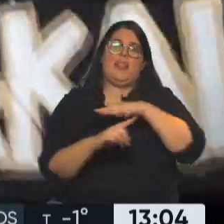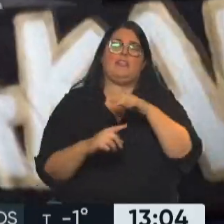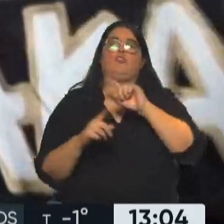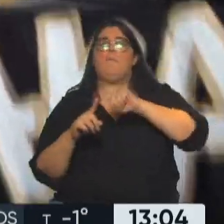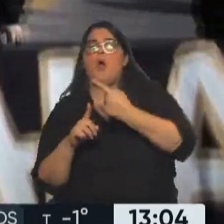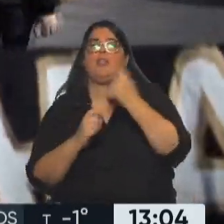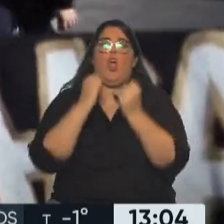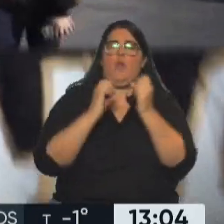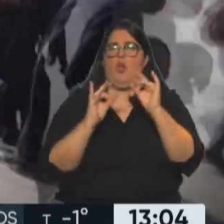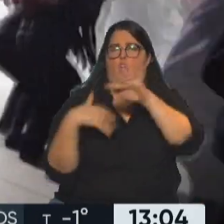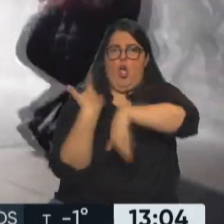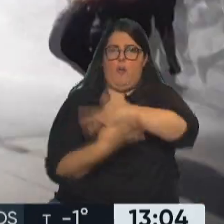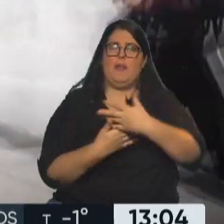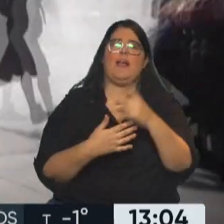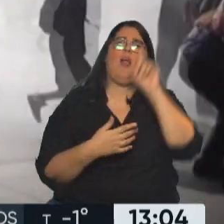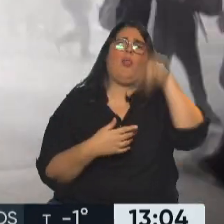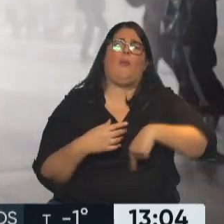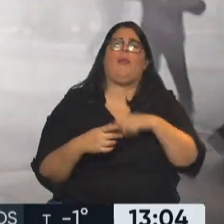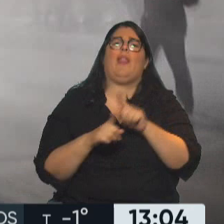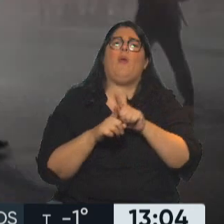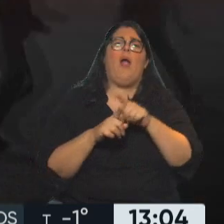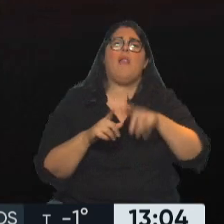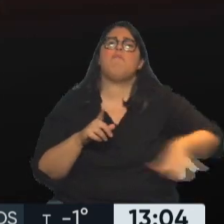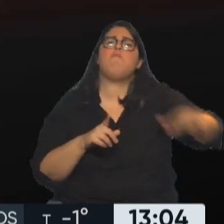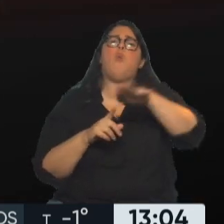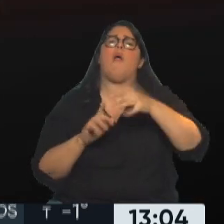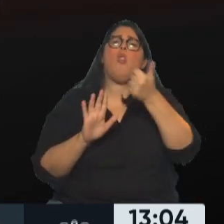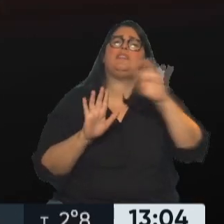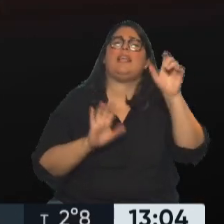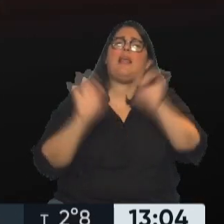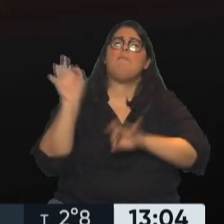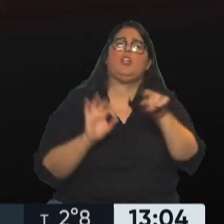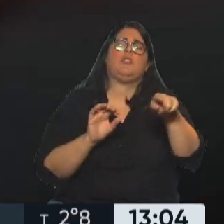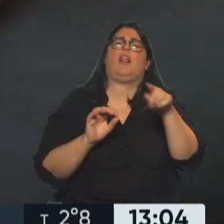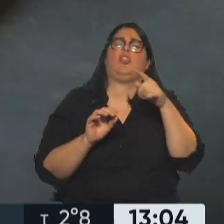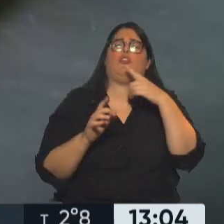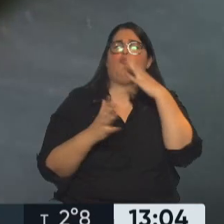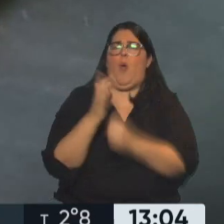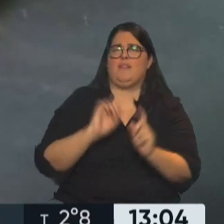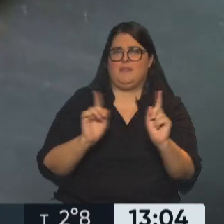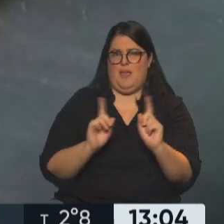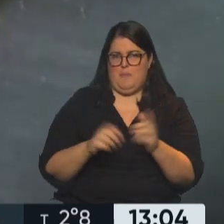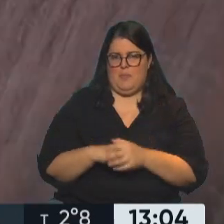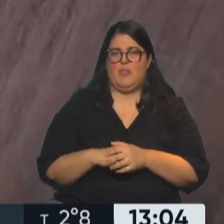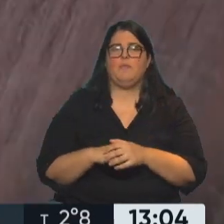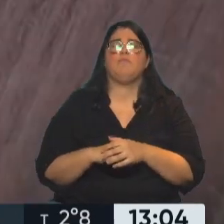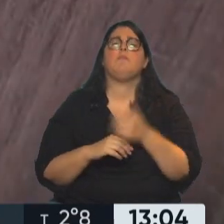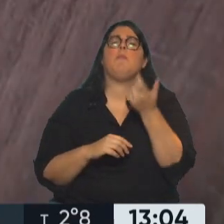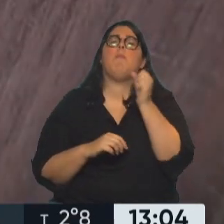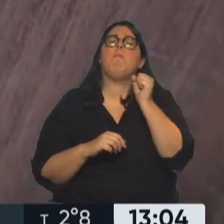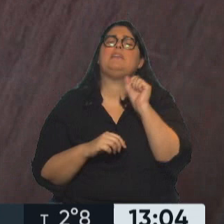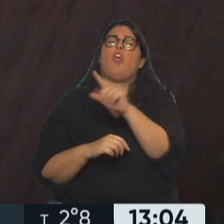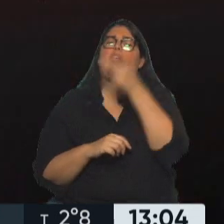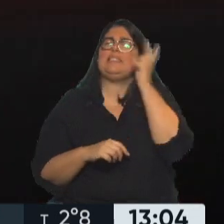económico complejo, agravado por una desaprobación popular cercana al 60%. El desplome del peso chileno y una